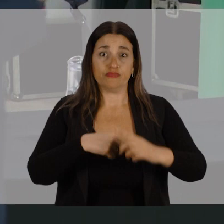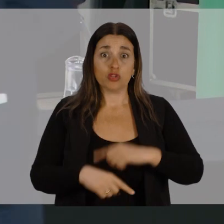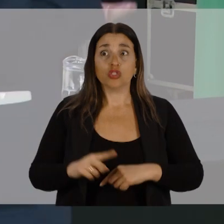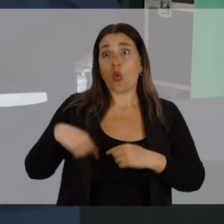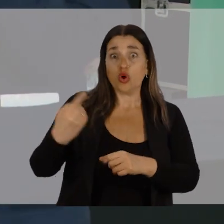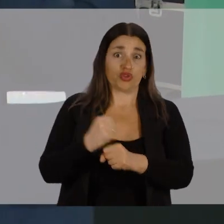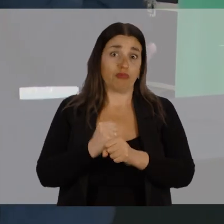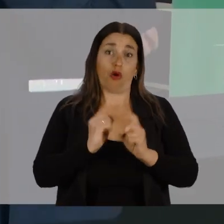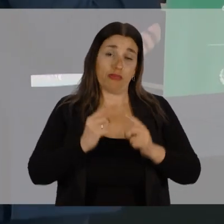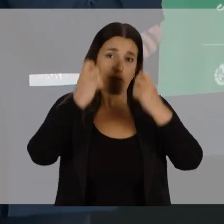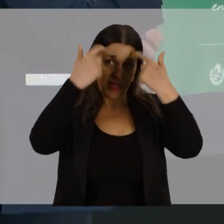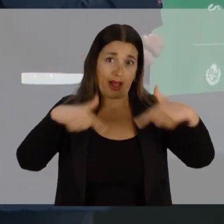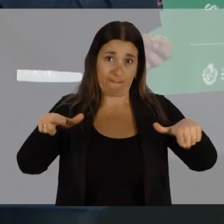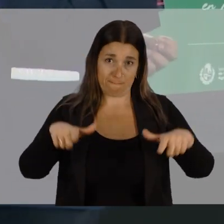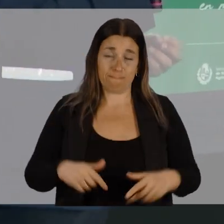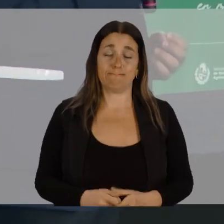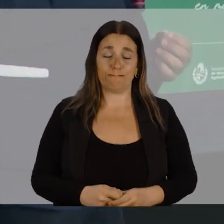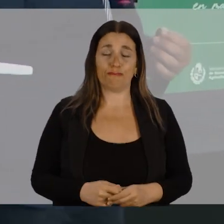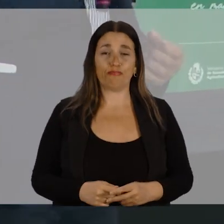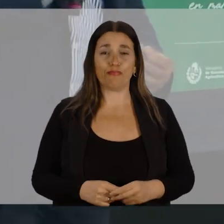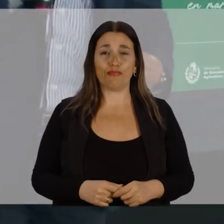Y si no, están en otras tareas propias